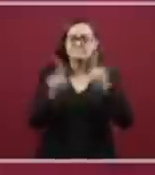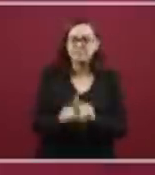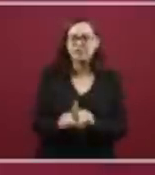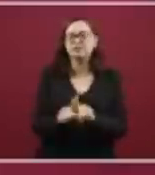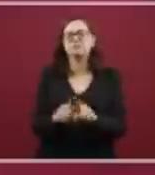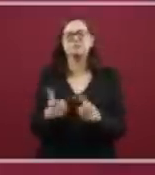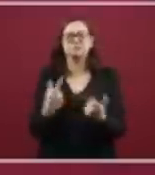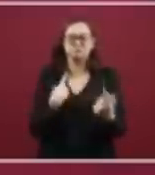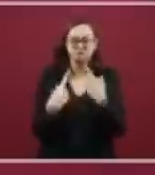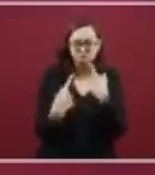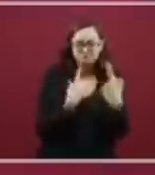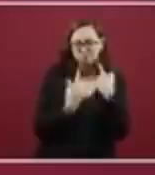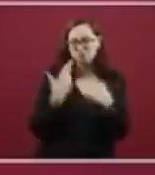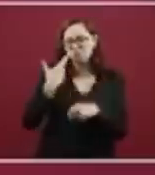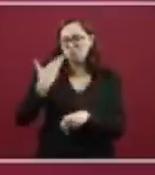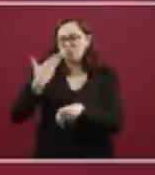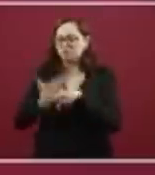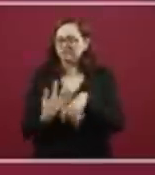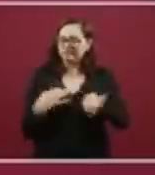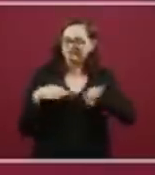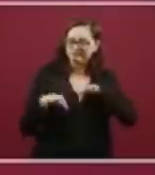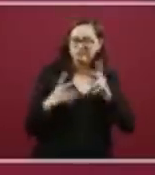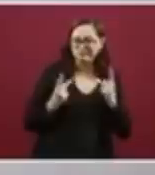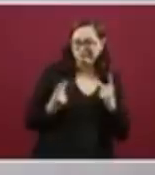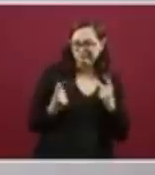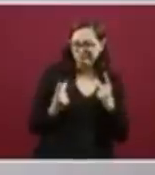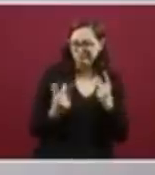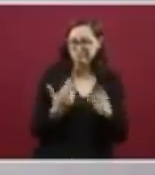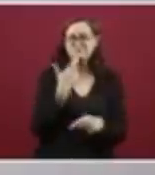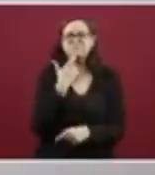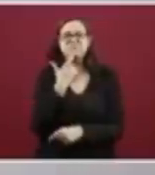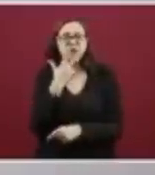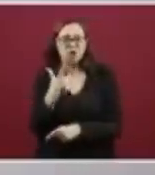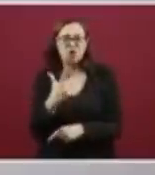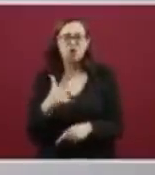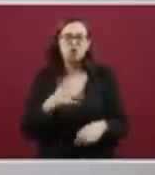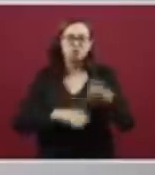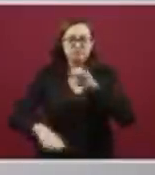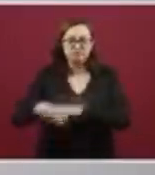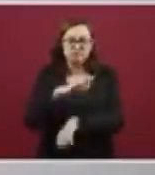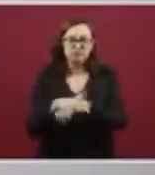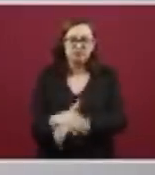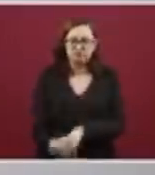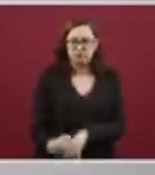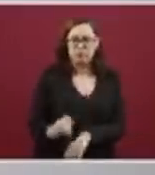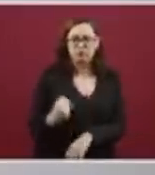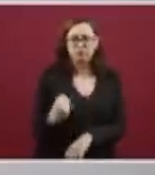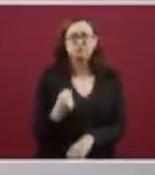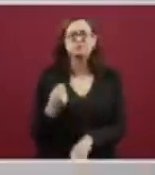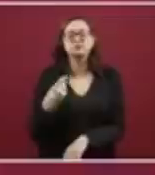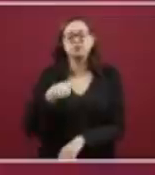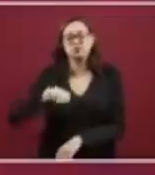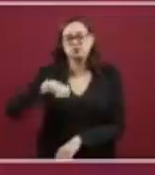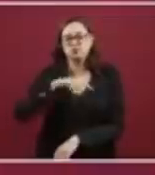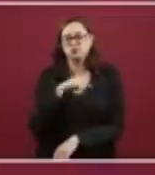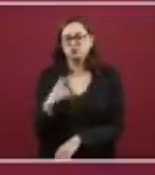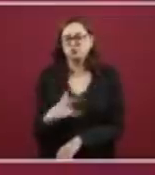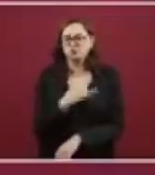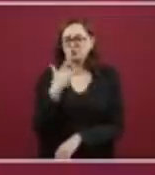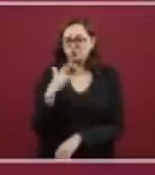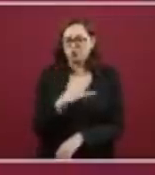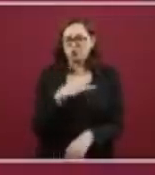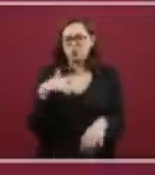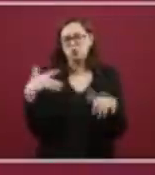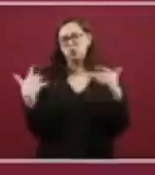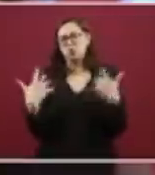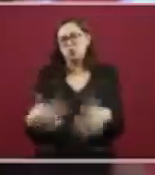responsable para aumentar productividad y fortalecer al sector productivo. Entonces, nos parece que es una